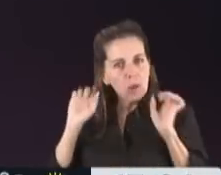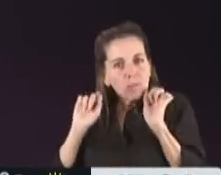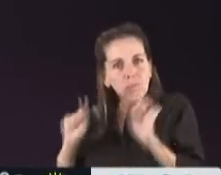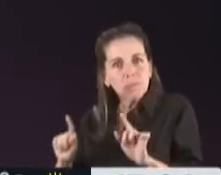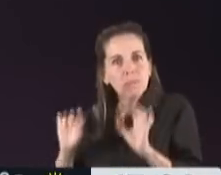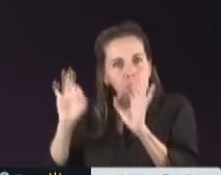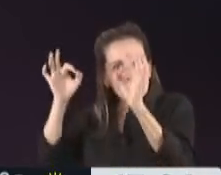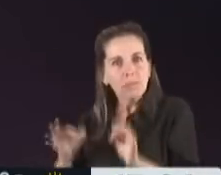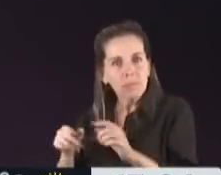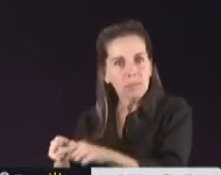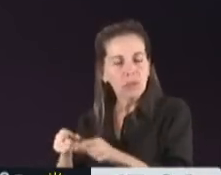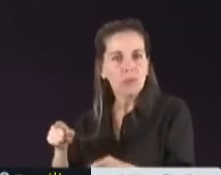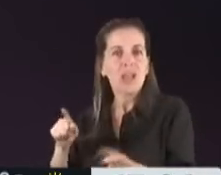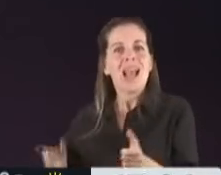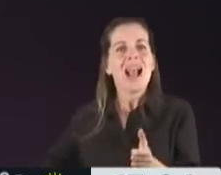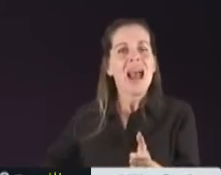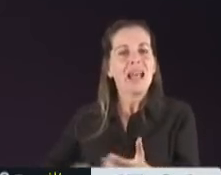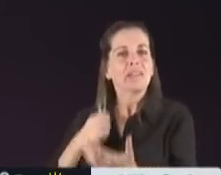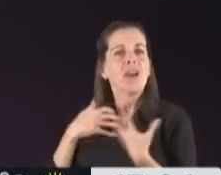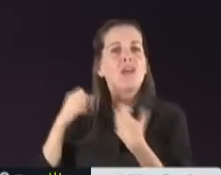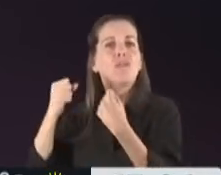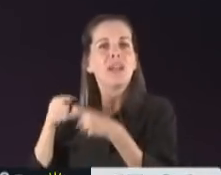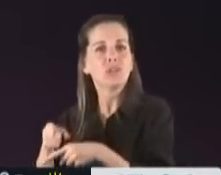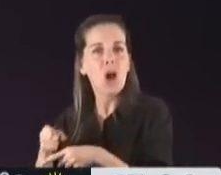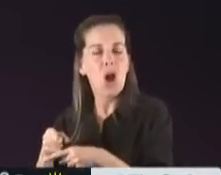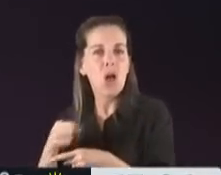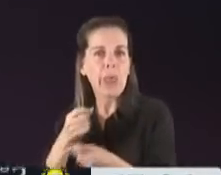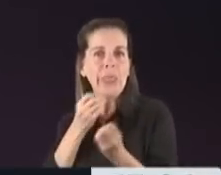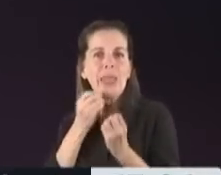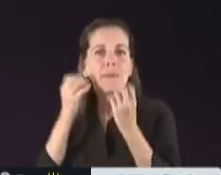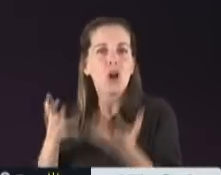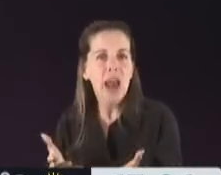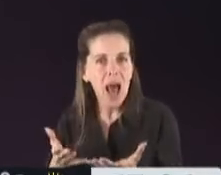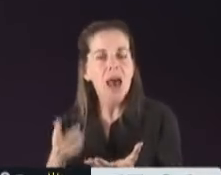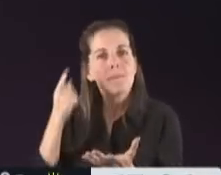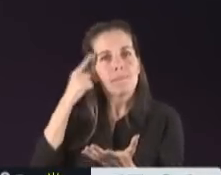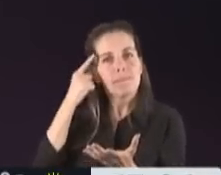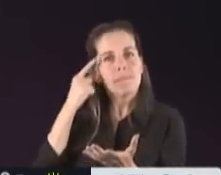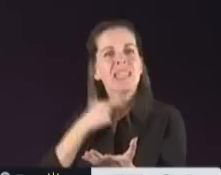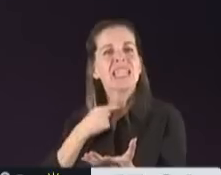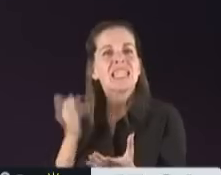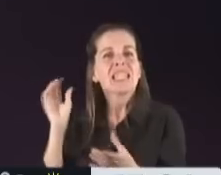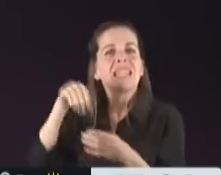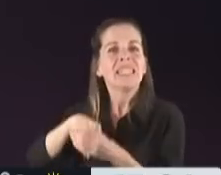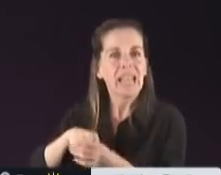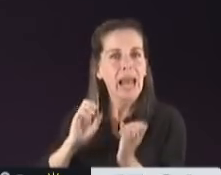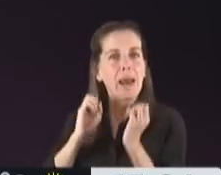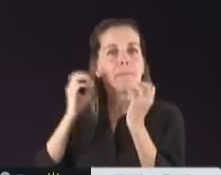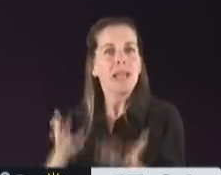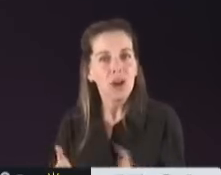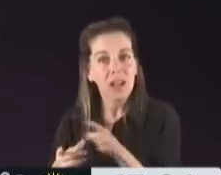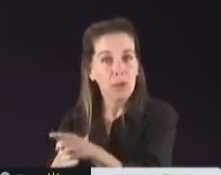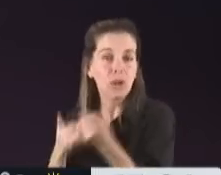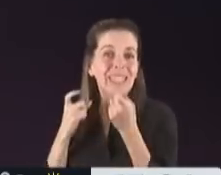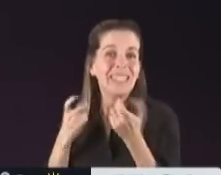mérito. Fueron tus ganas. Fueron tus deseos de crecer. Fueron tus deseos de integrarte. Lo que te hacía falta es que te den